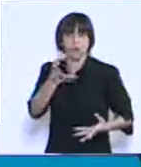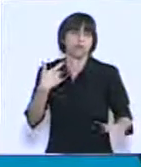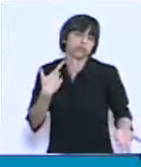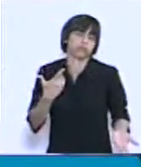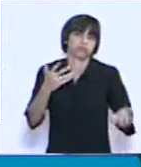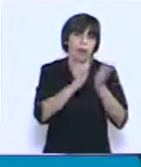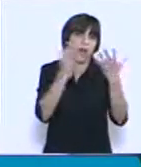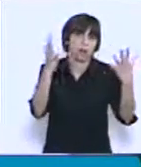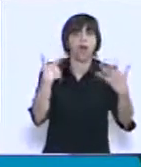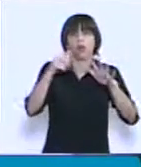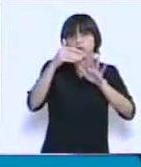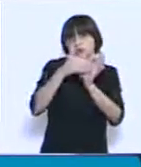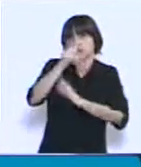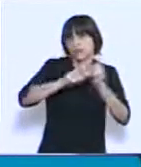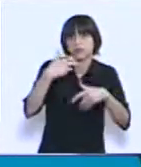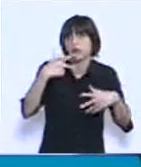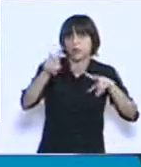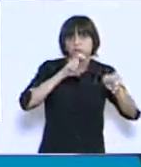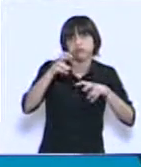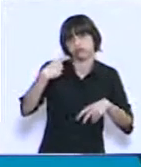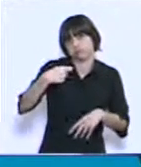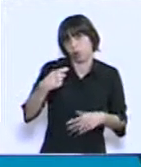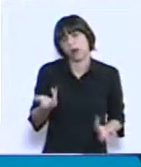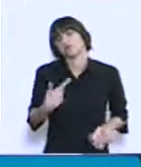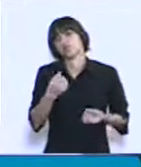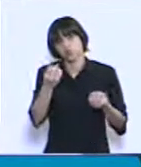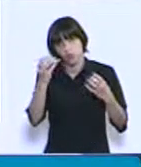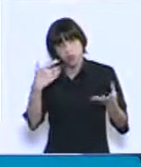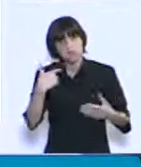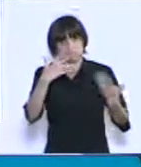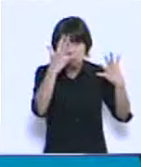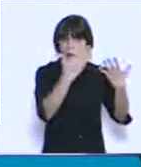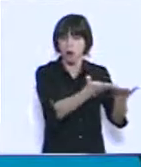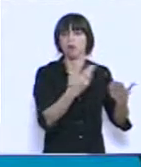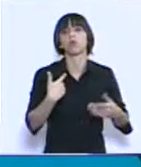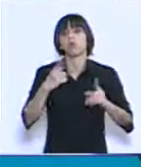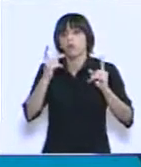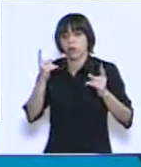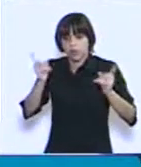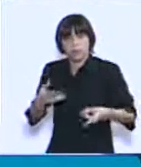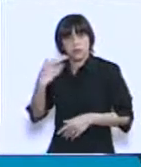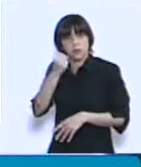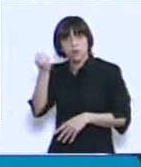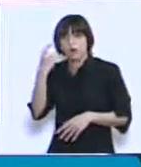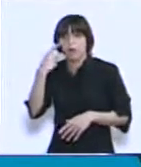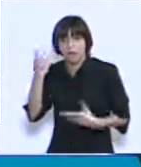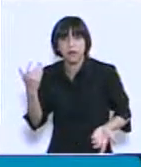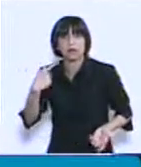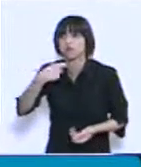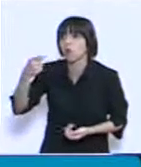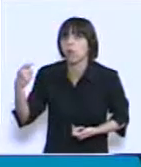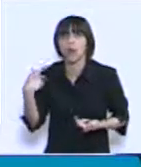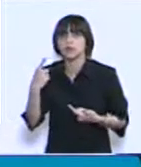cuando yo miro el nivel de ingresos, tengo que ver, porque tiene relación con la masa salarial, el haber jubilatorio. Y miro,